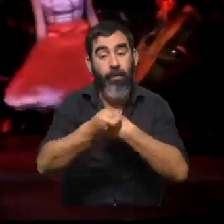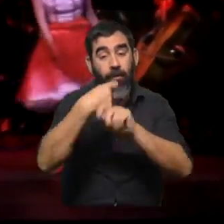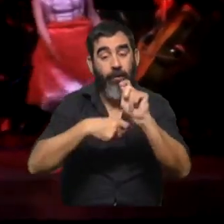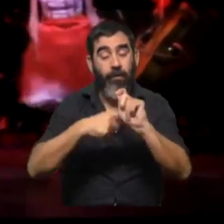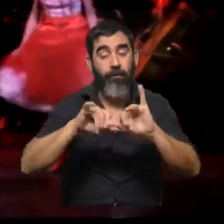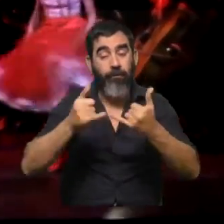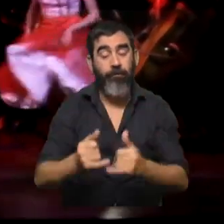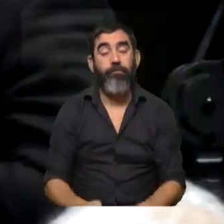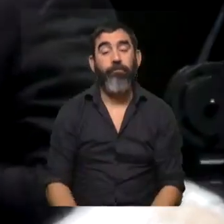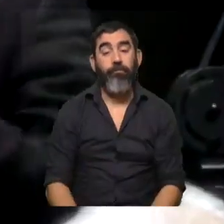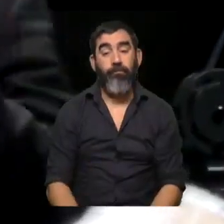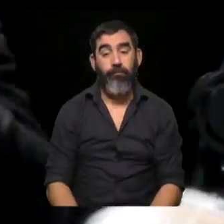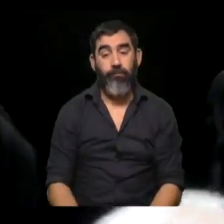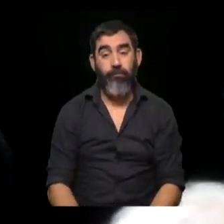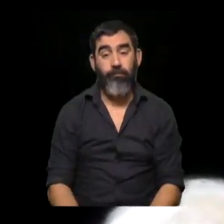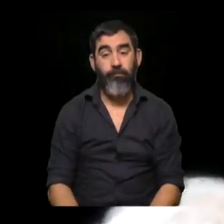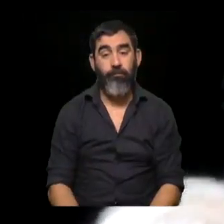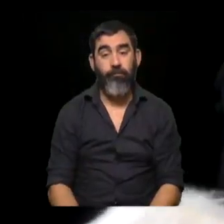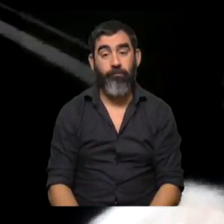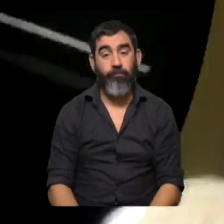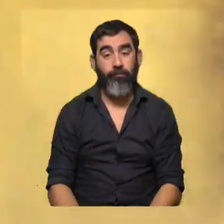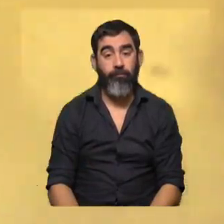de Ticantel.